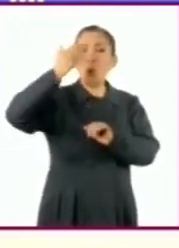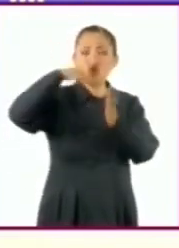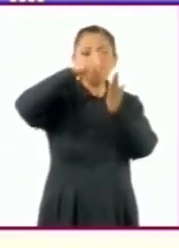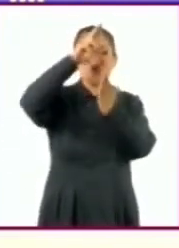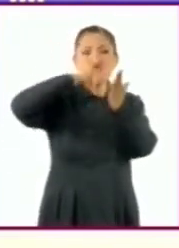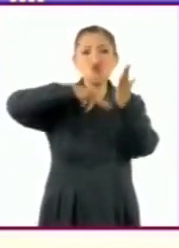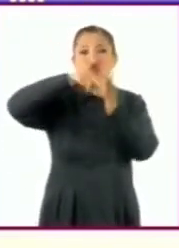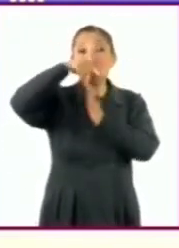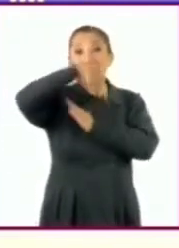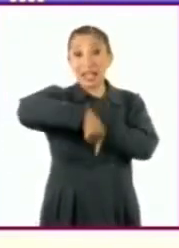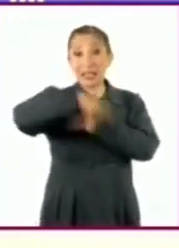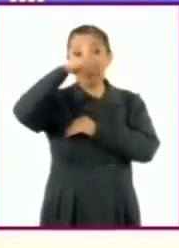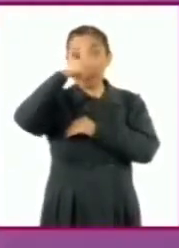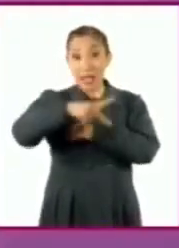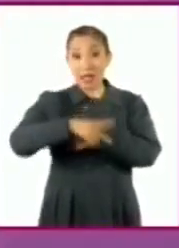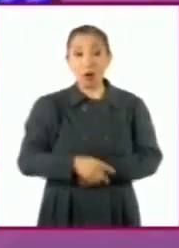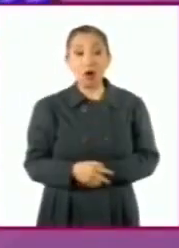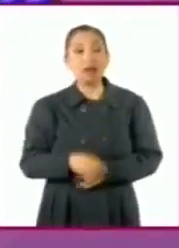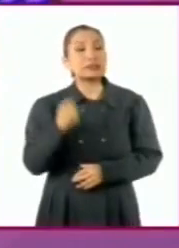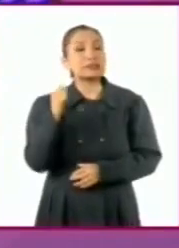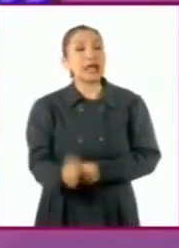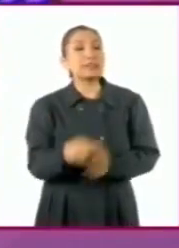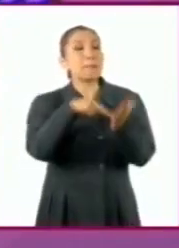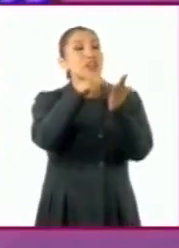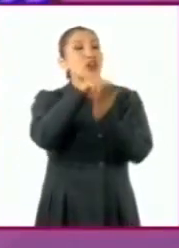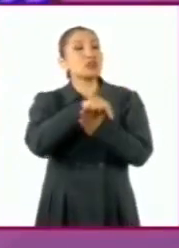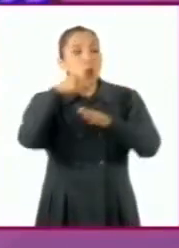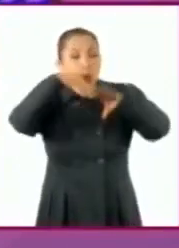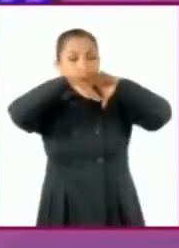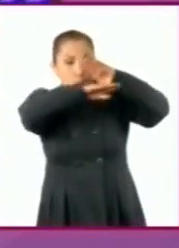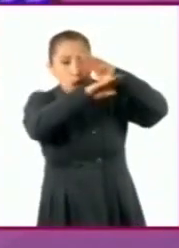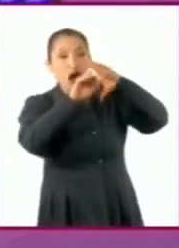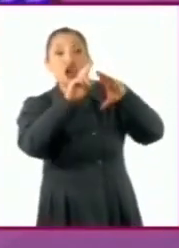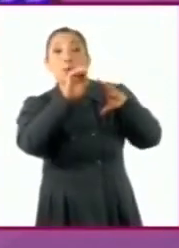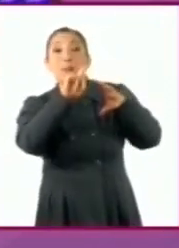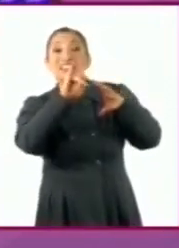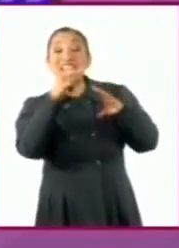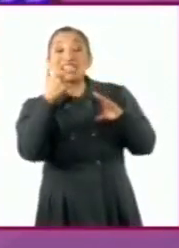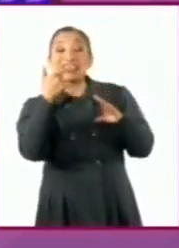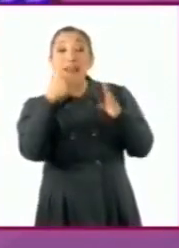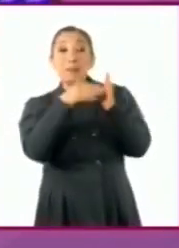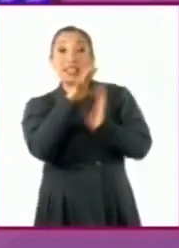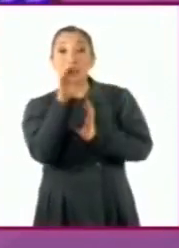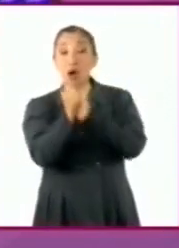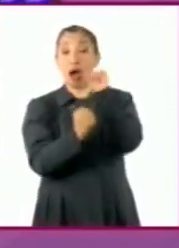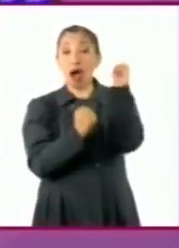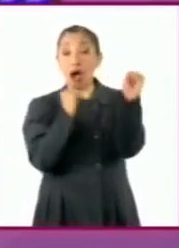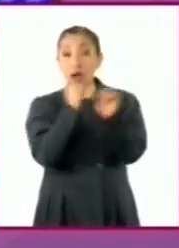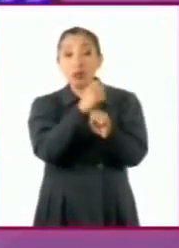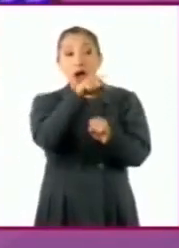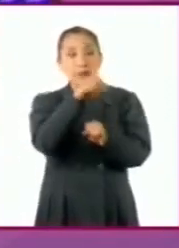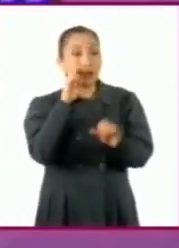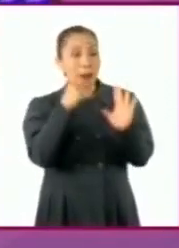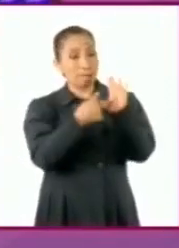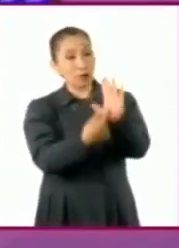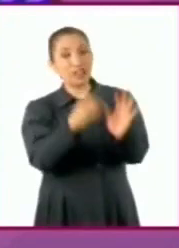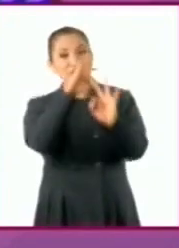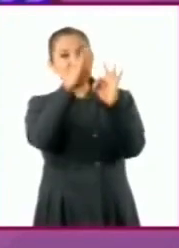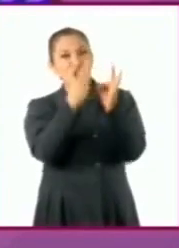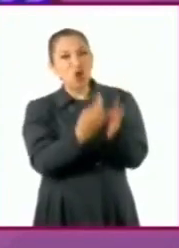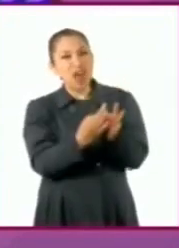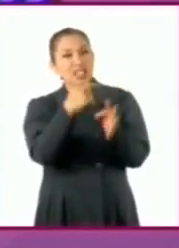incógnitas. Si bien hasta finales del siglo pasado se creía que la cultura Clovis era la más antigua de América, recientes hallazgos